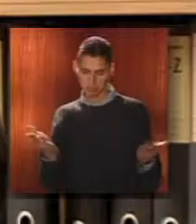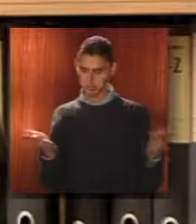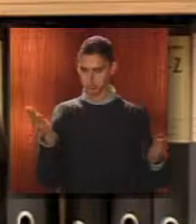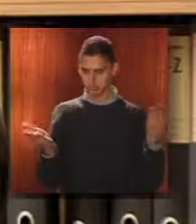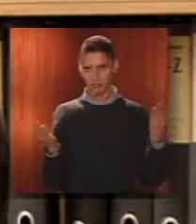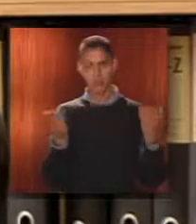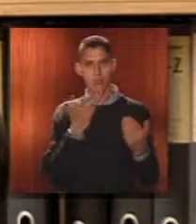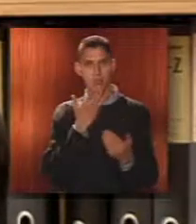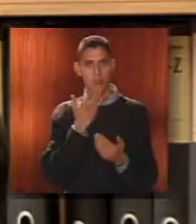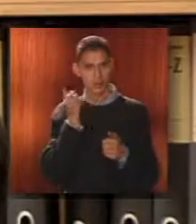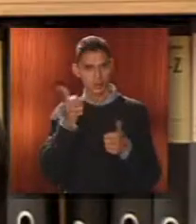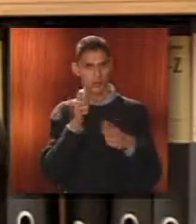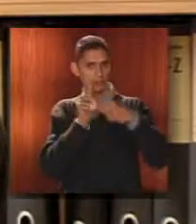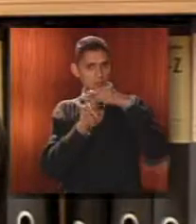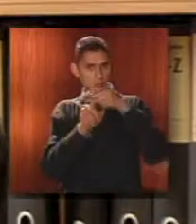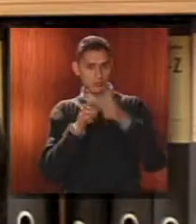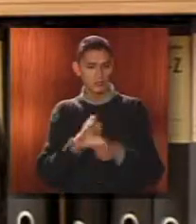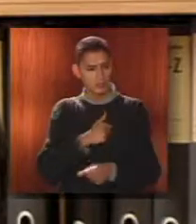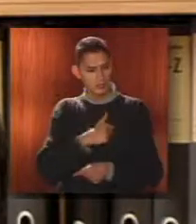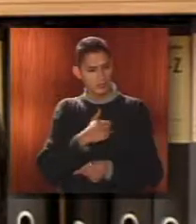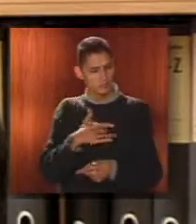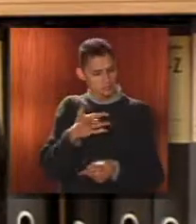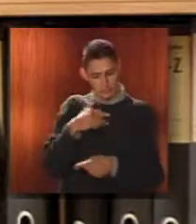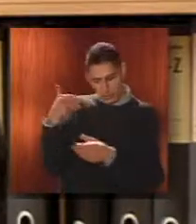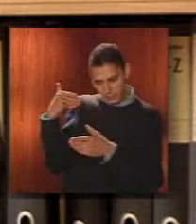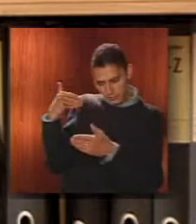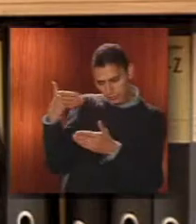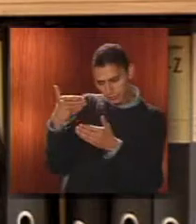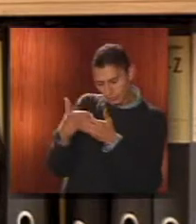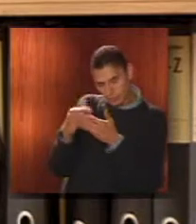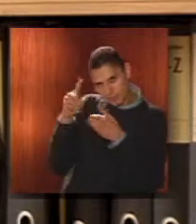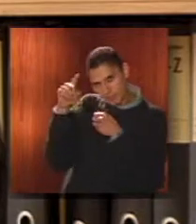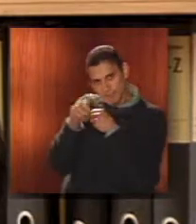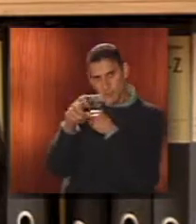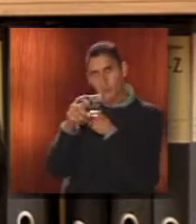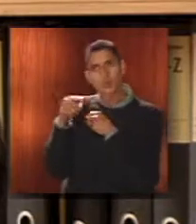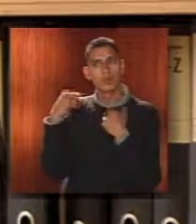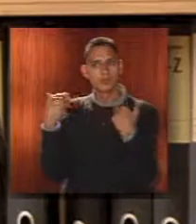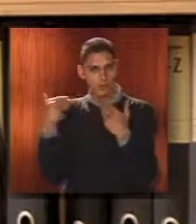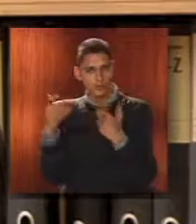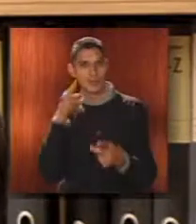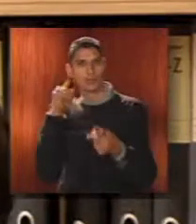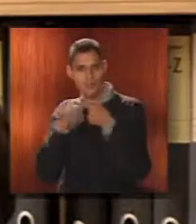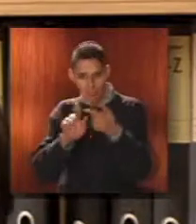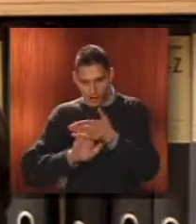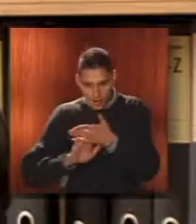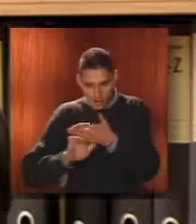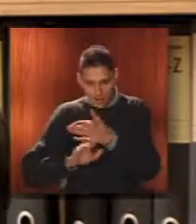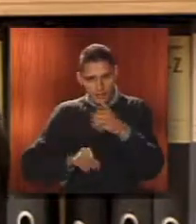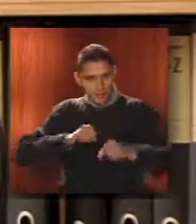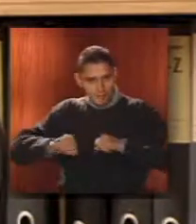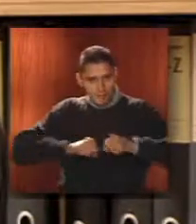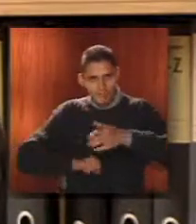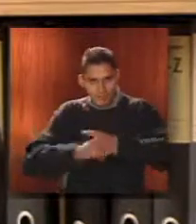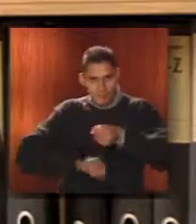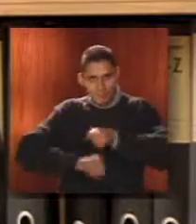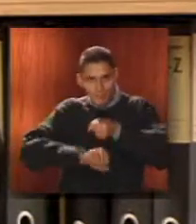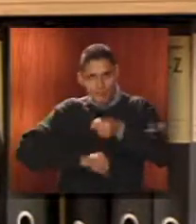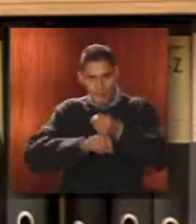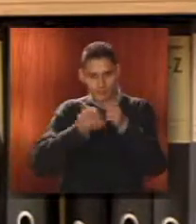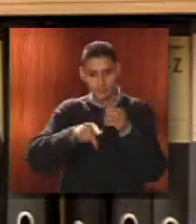Es un balance favorable. Creo que nos está diciendo que vale la pena apostarle a este proyecto.